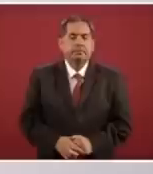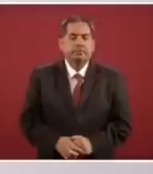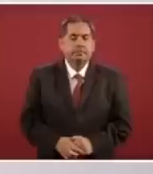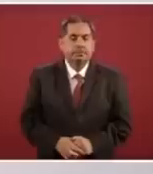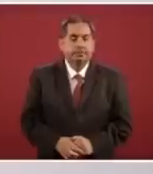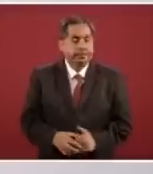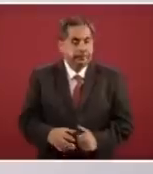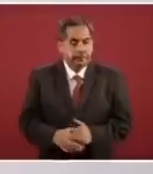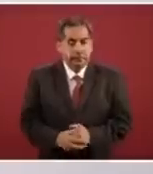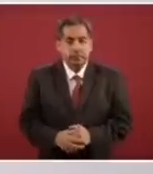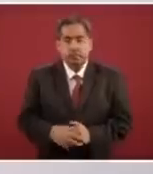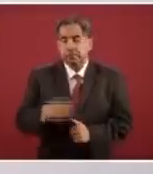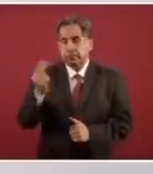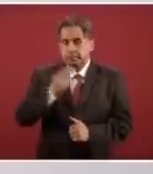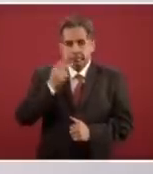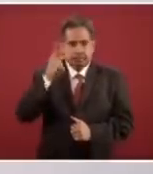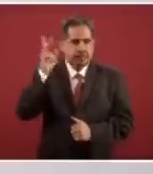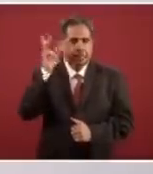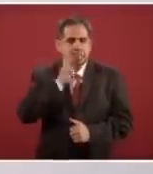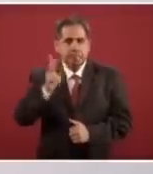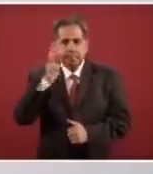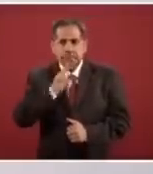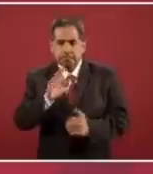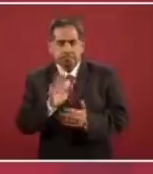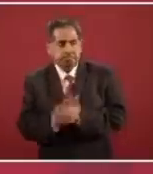Entonces, se tiene que demostrar